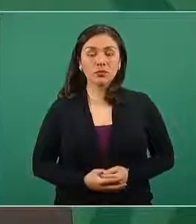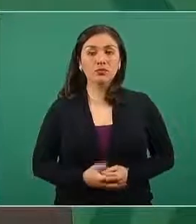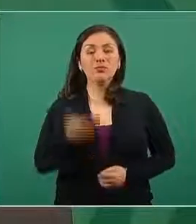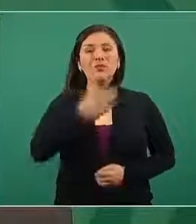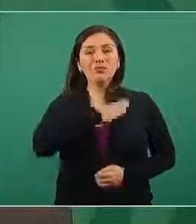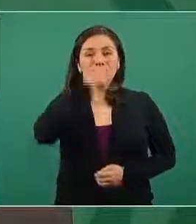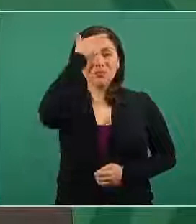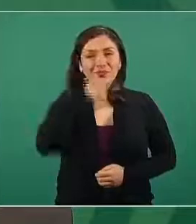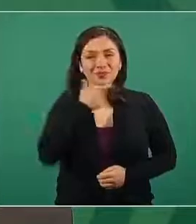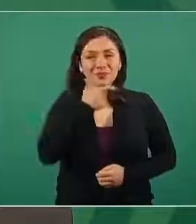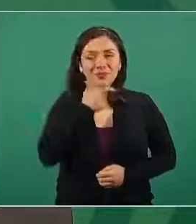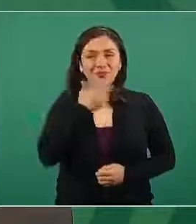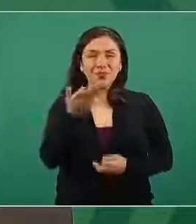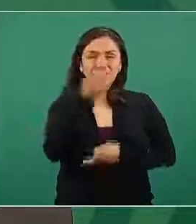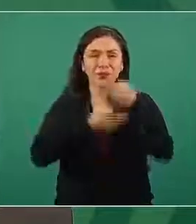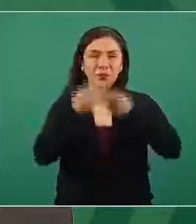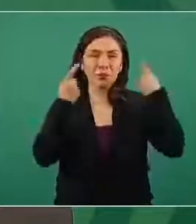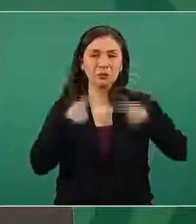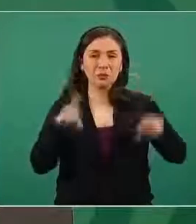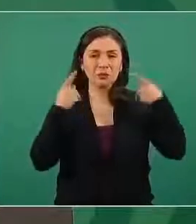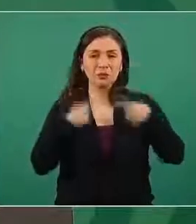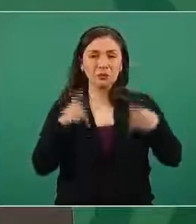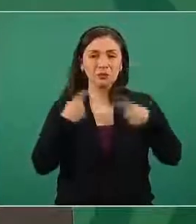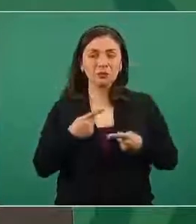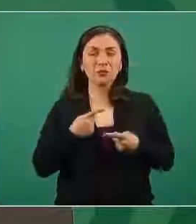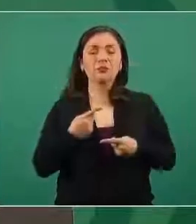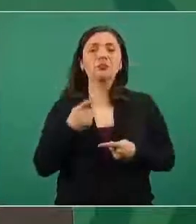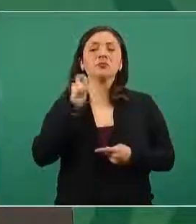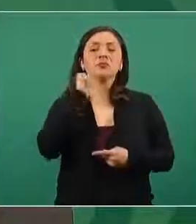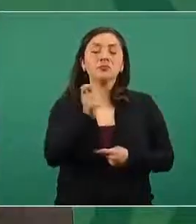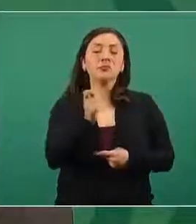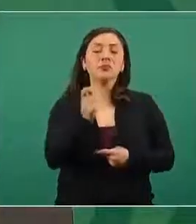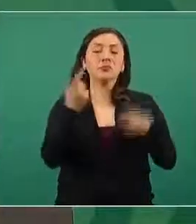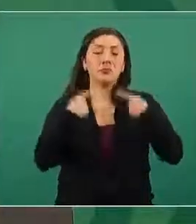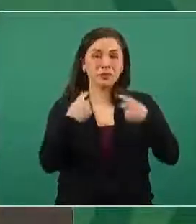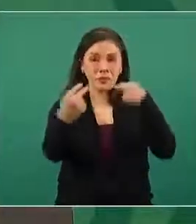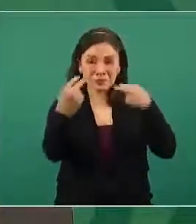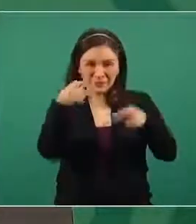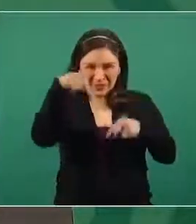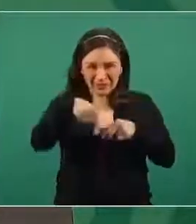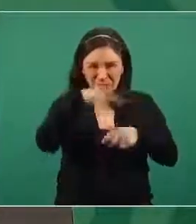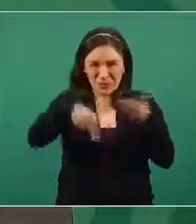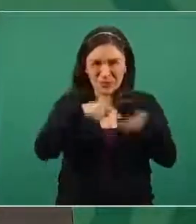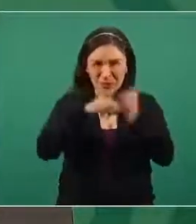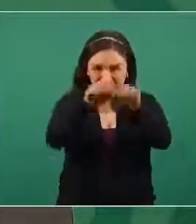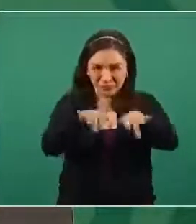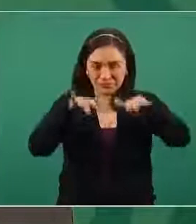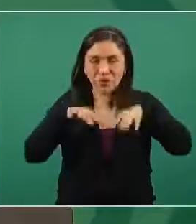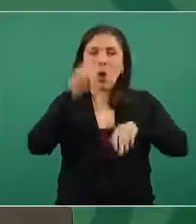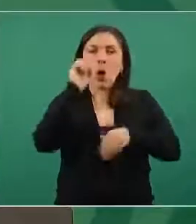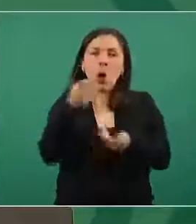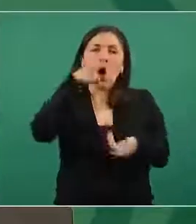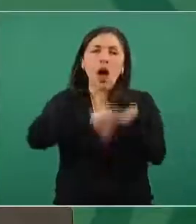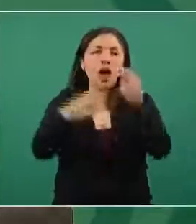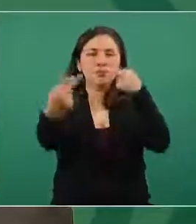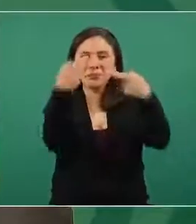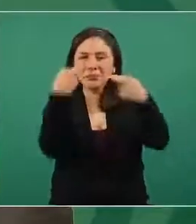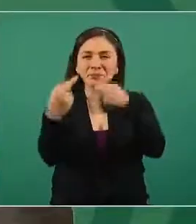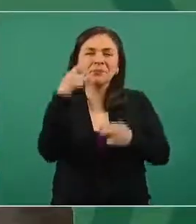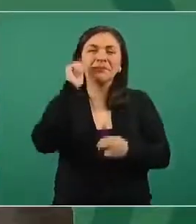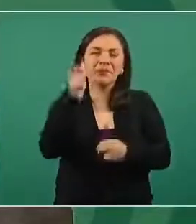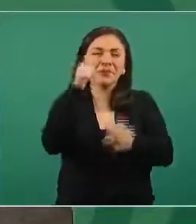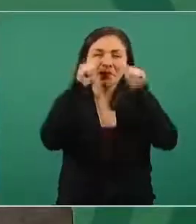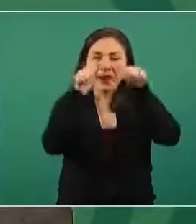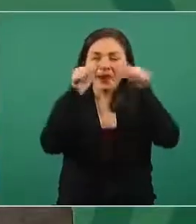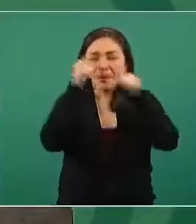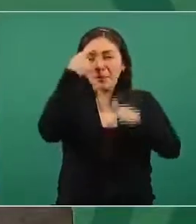Muy buenas noches con todas las personas que tanto de manera presencial como virtual atienden la conferencia